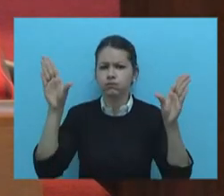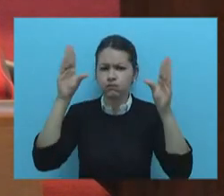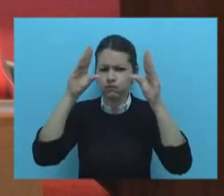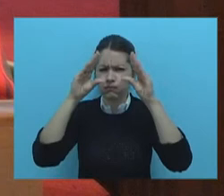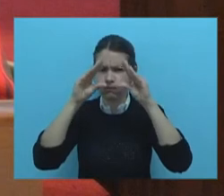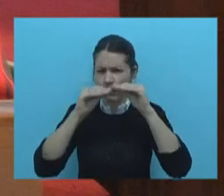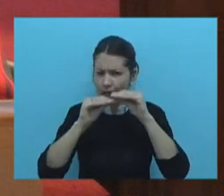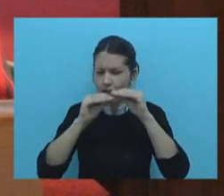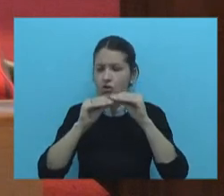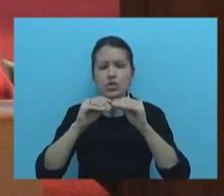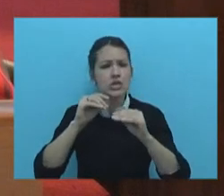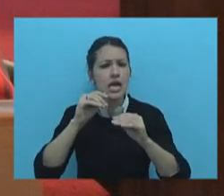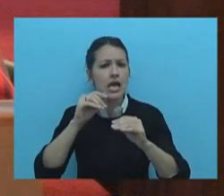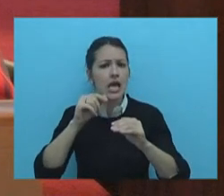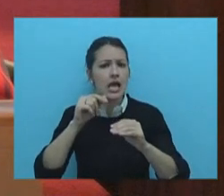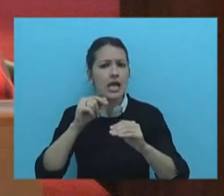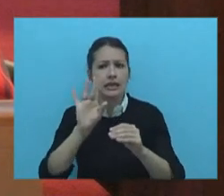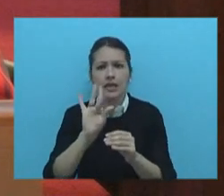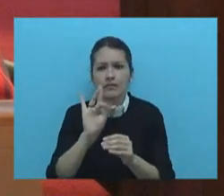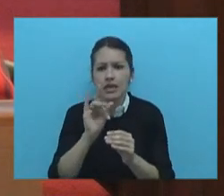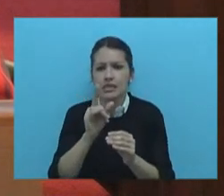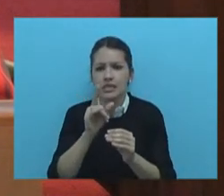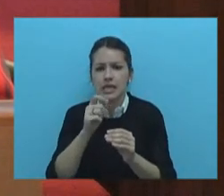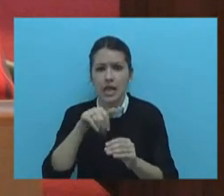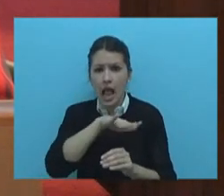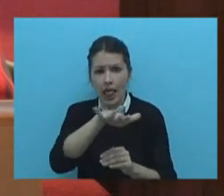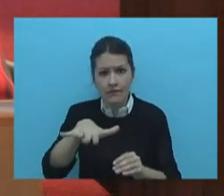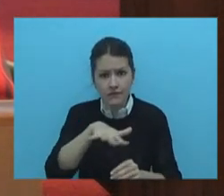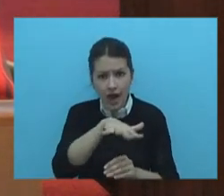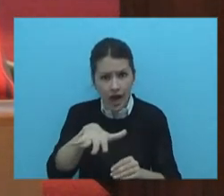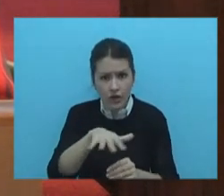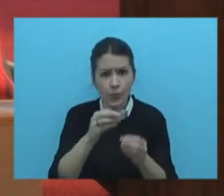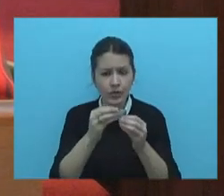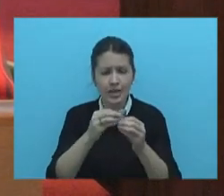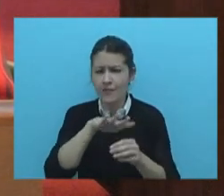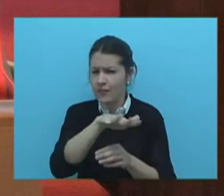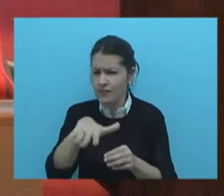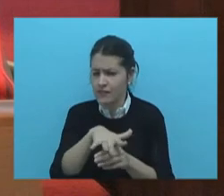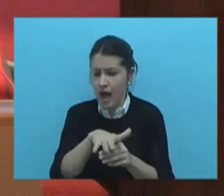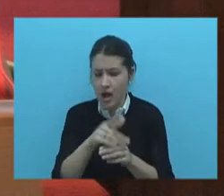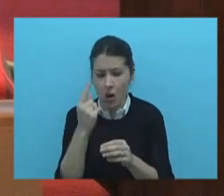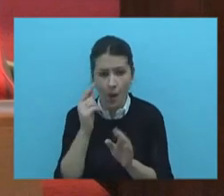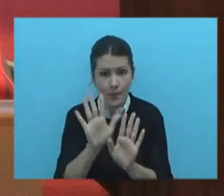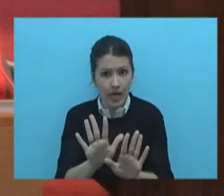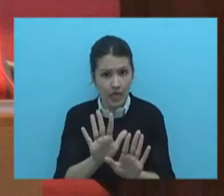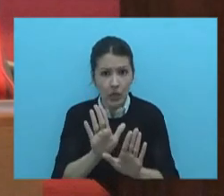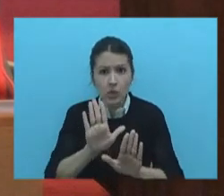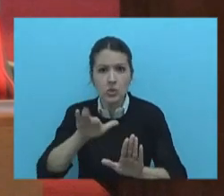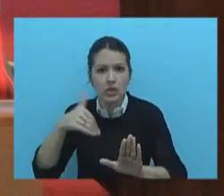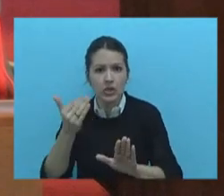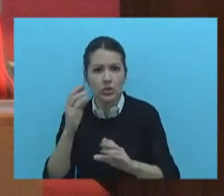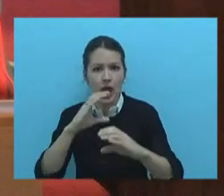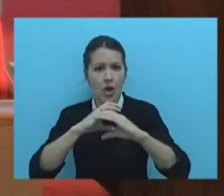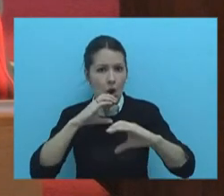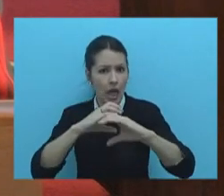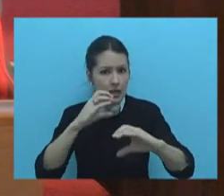las ambulancias no entran debido a casi la mayoría todo hecho delictivo, no entra la ambulancia, no entran taxi, el colectivo